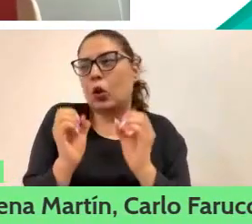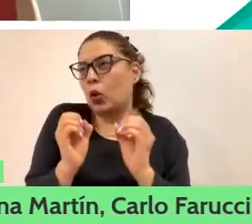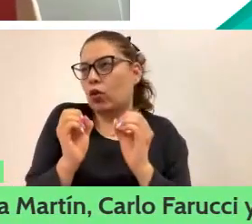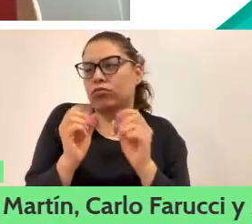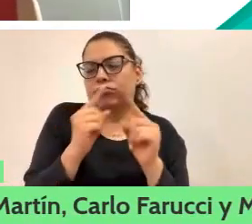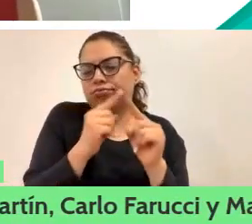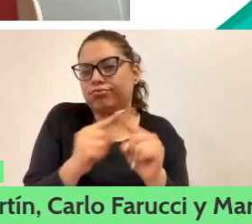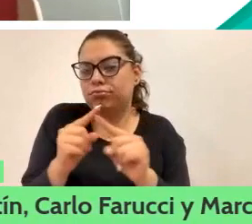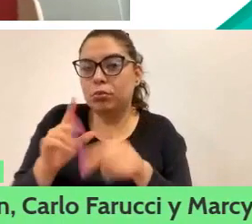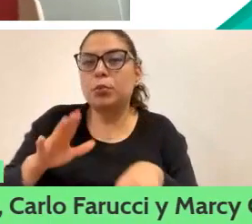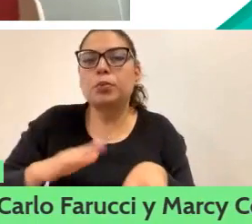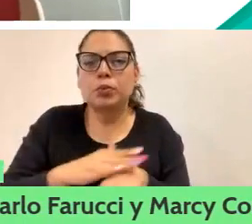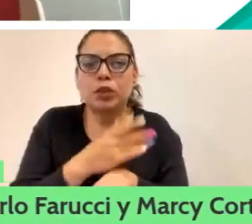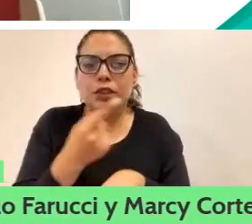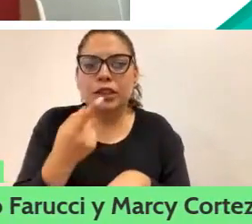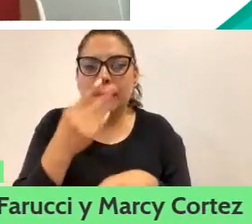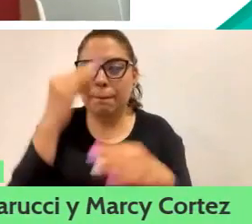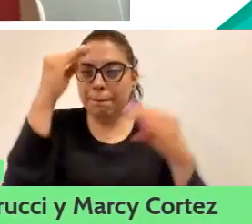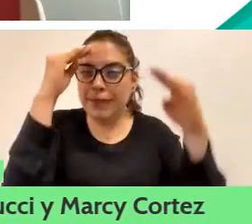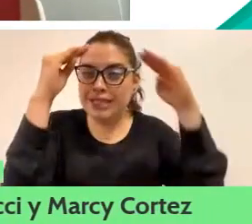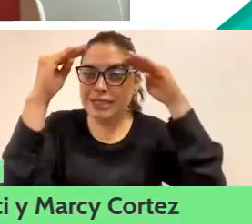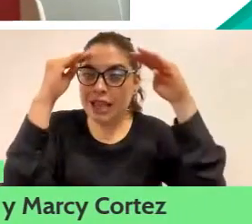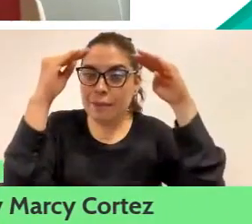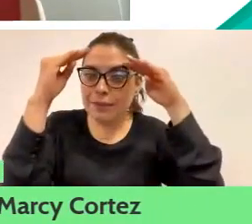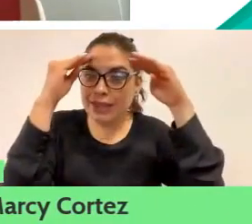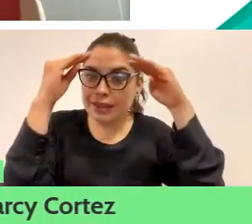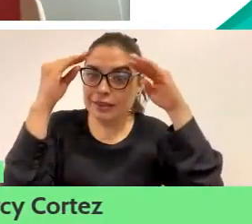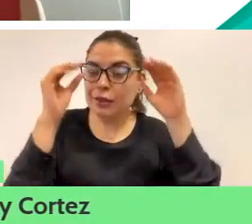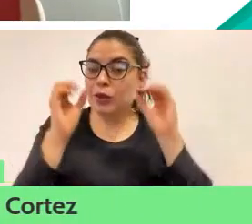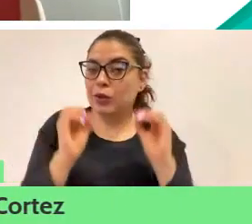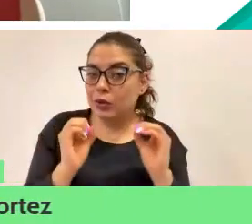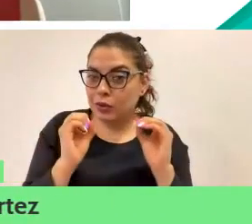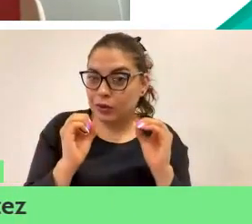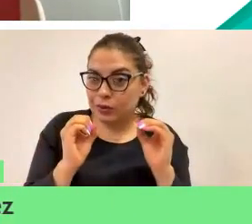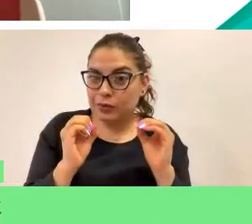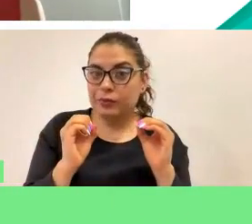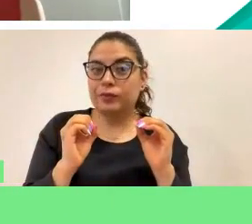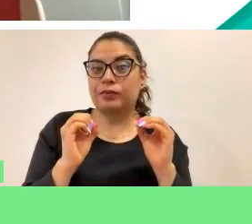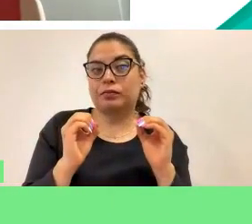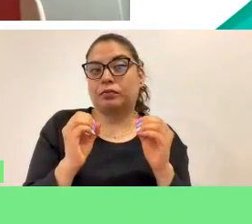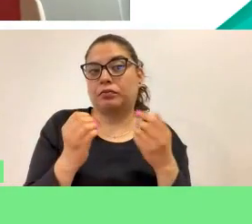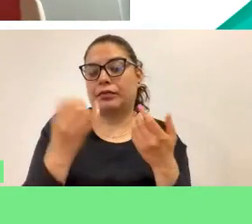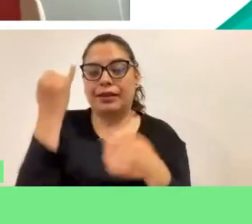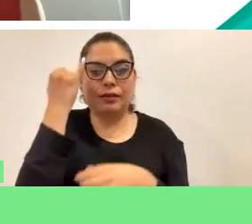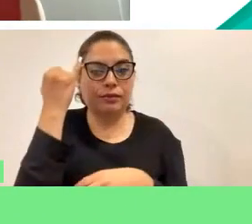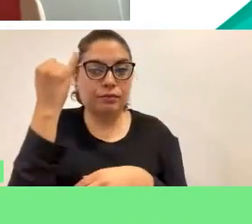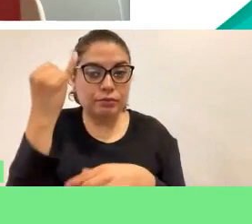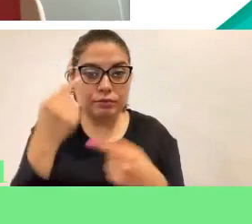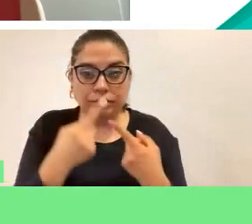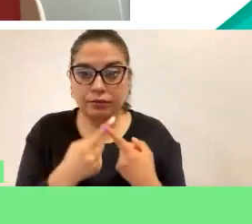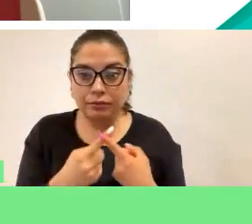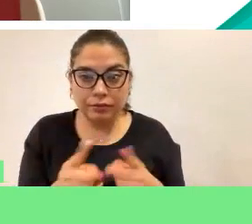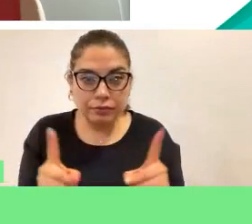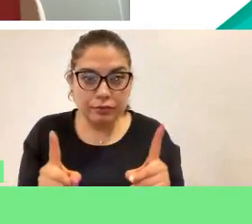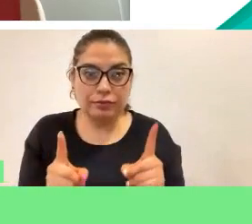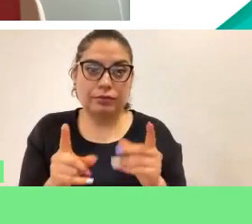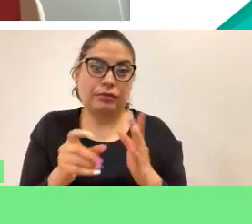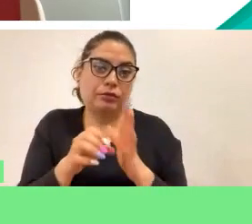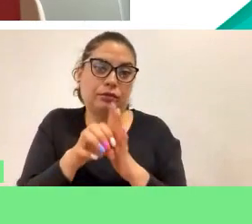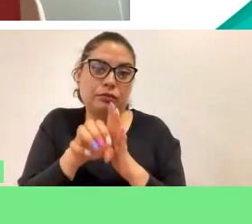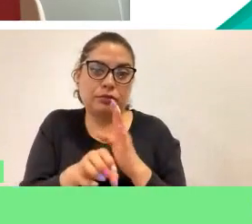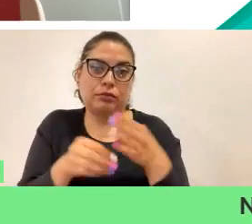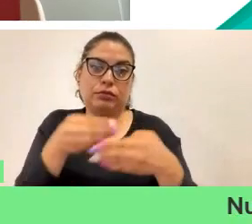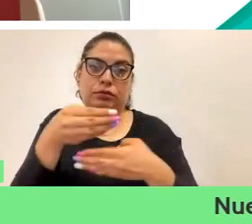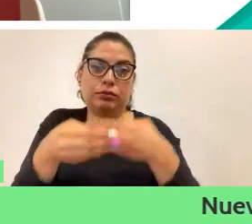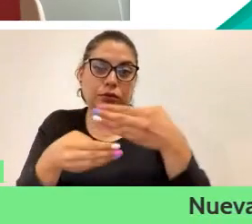de pensamiento, de forma de verlo como una empresa social y, como decía anteriormente a Yelén, de procesos, de